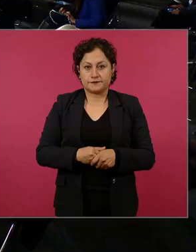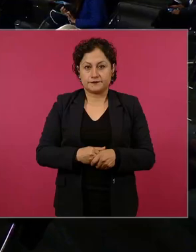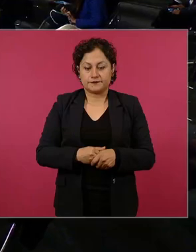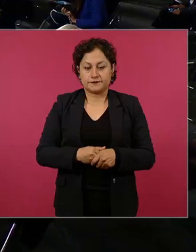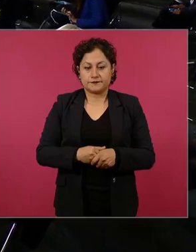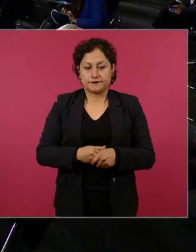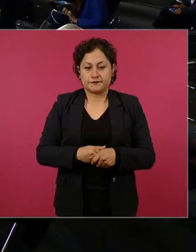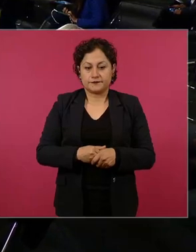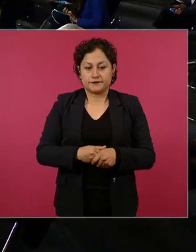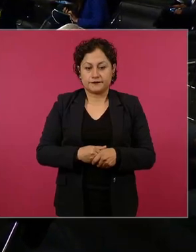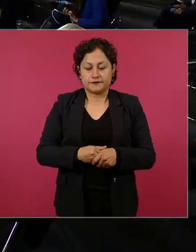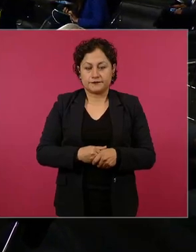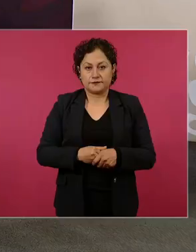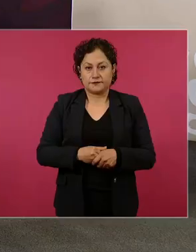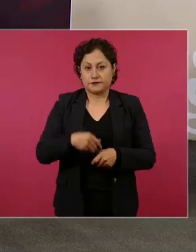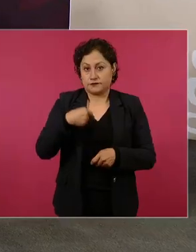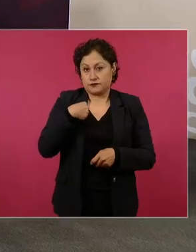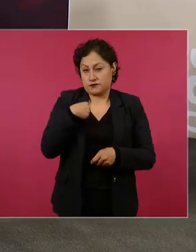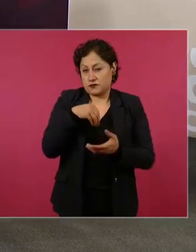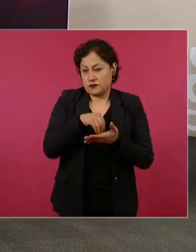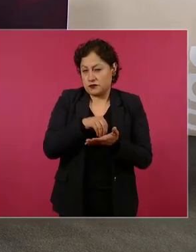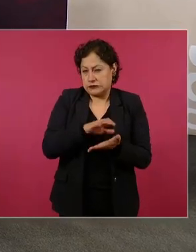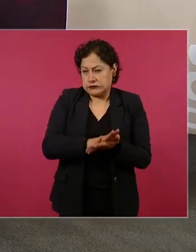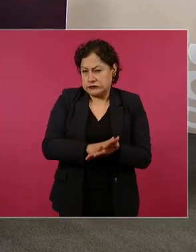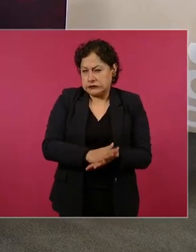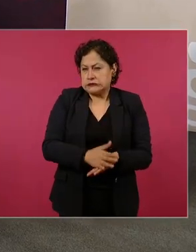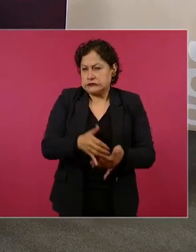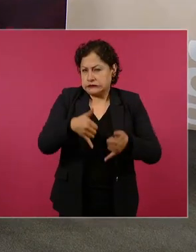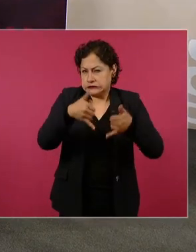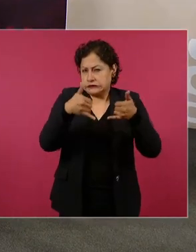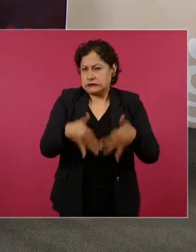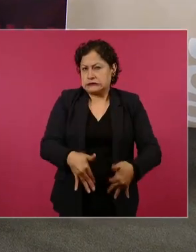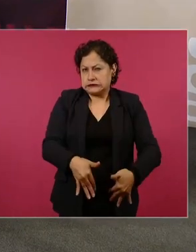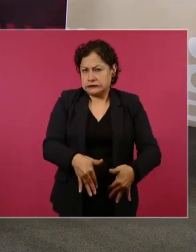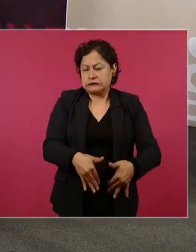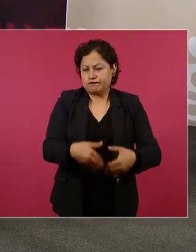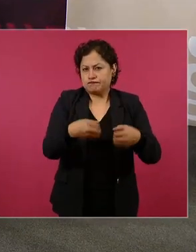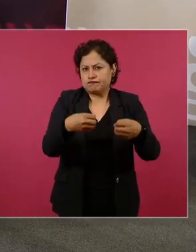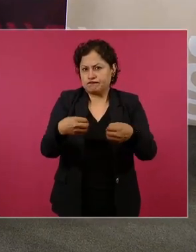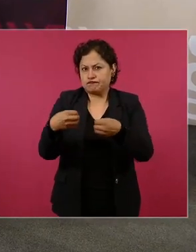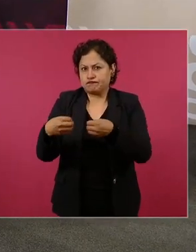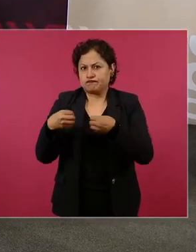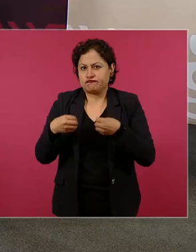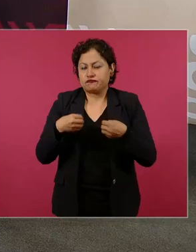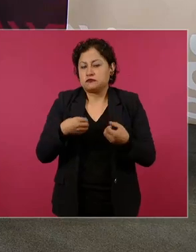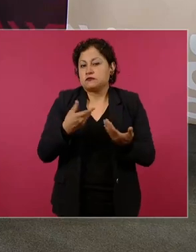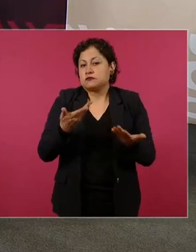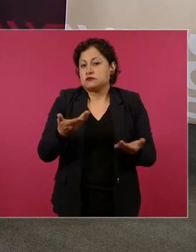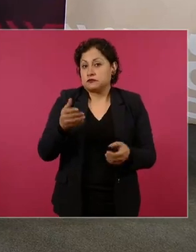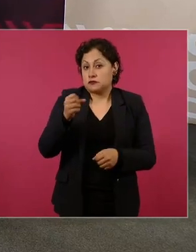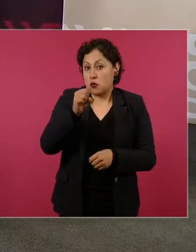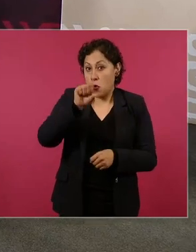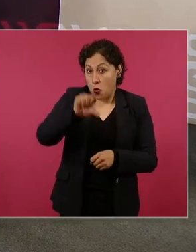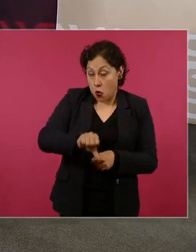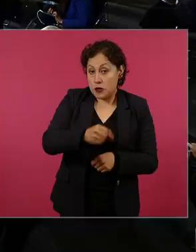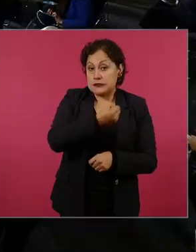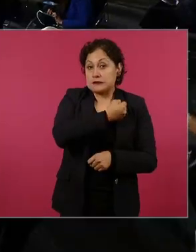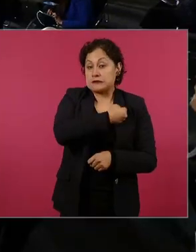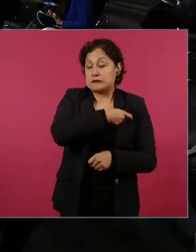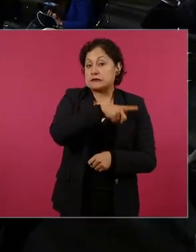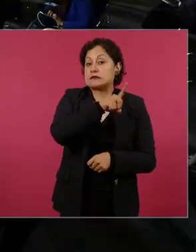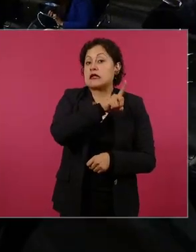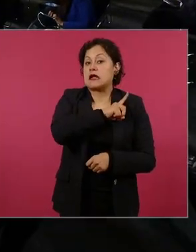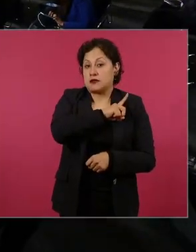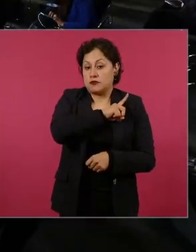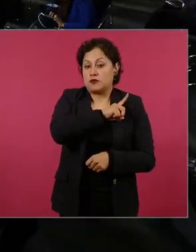tengo una agenda bastante cargada. Tenemos lo de salud hoy, que hay